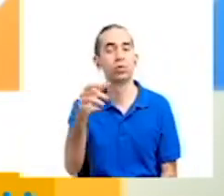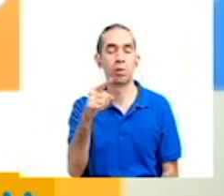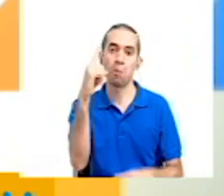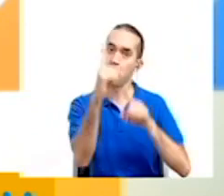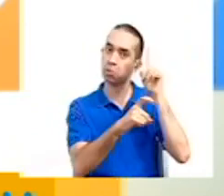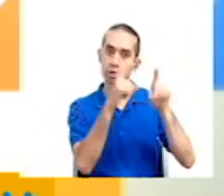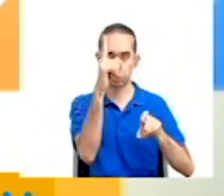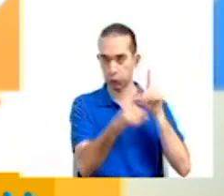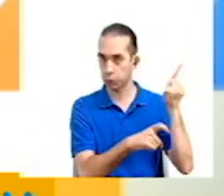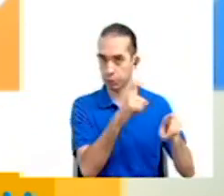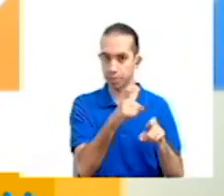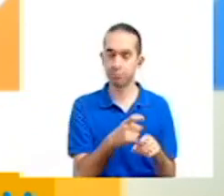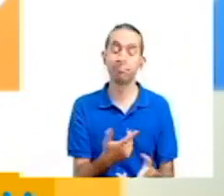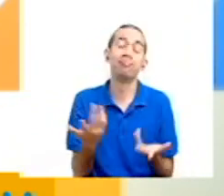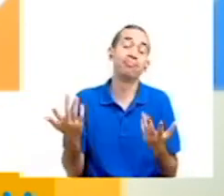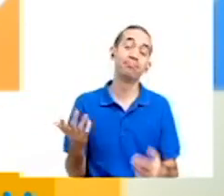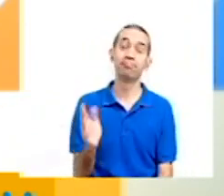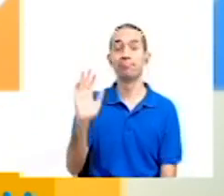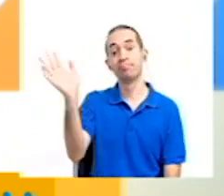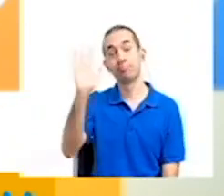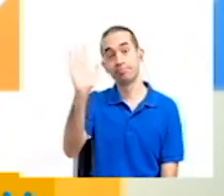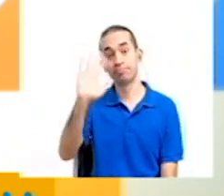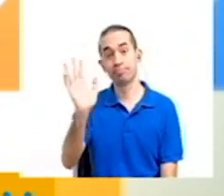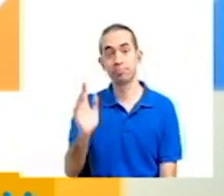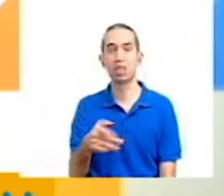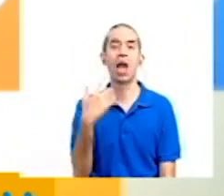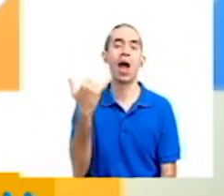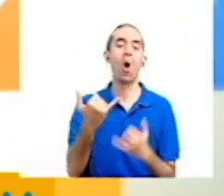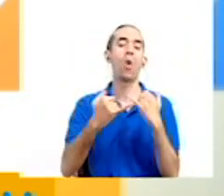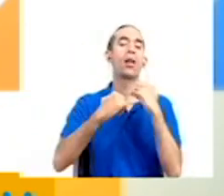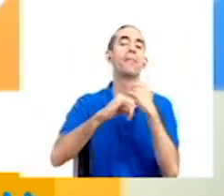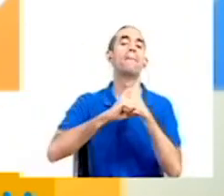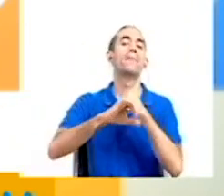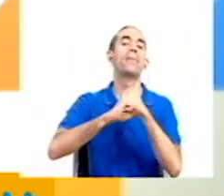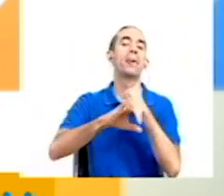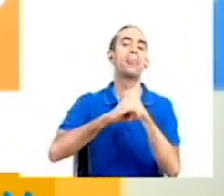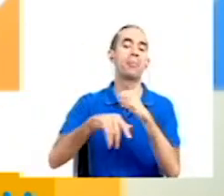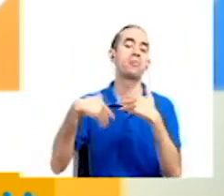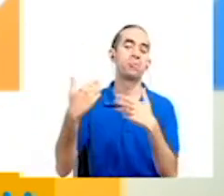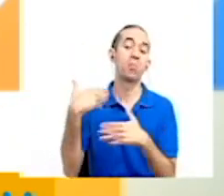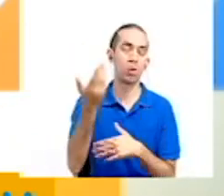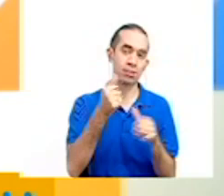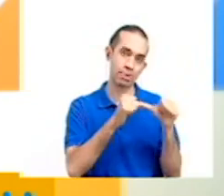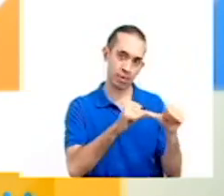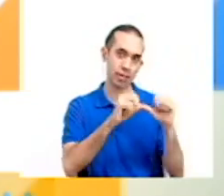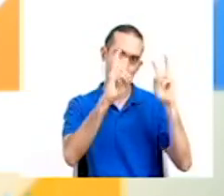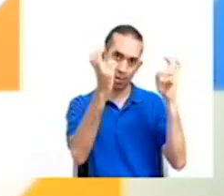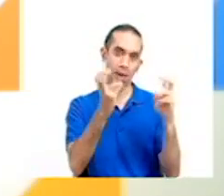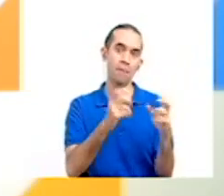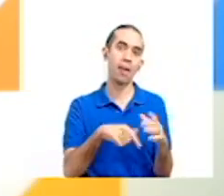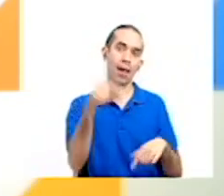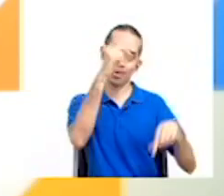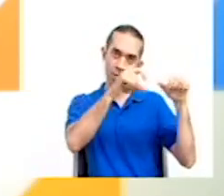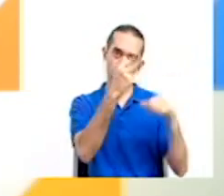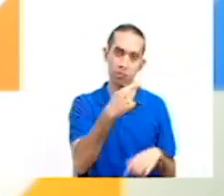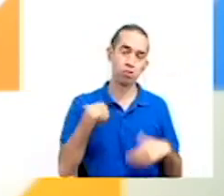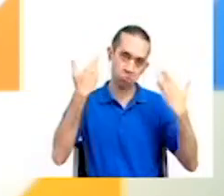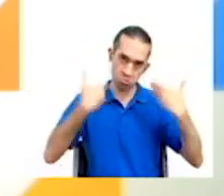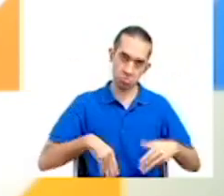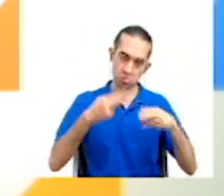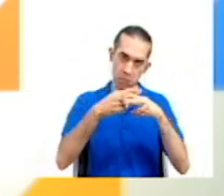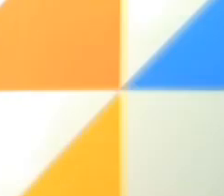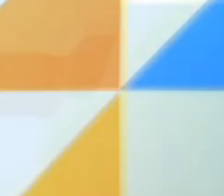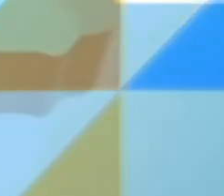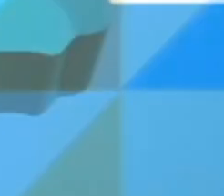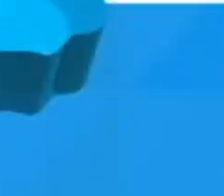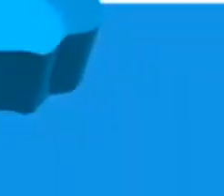preguntas. Me despido, vamos a ir a unos cortes comerciales y seguimos con otros temas de química de undécimo. Mi nombre es el profesor Luis Diego Aguilar.